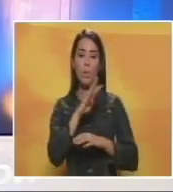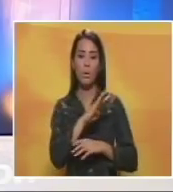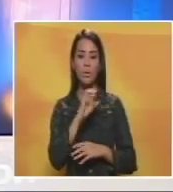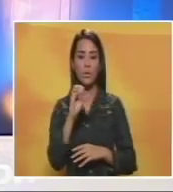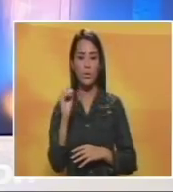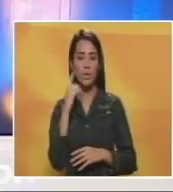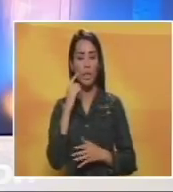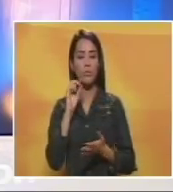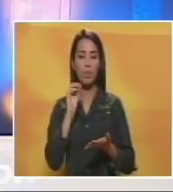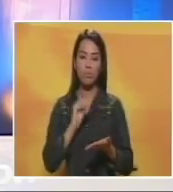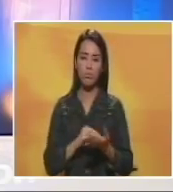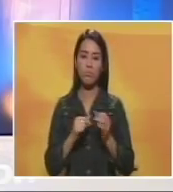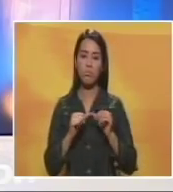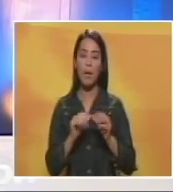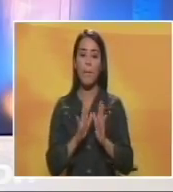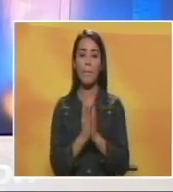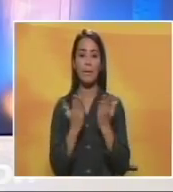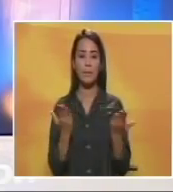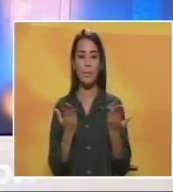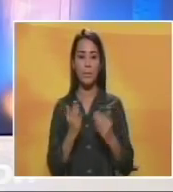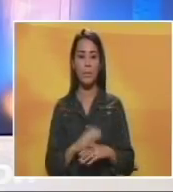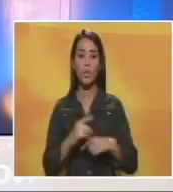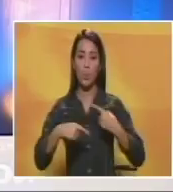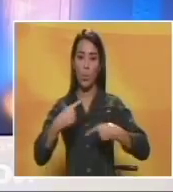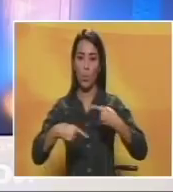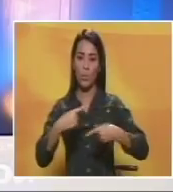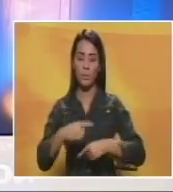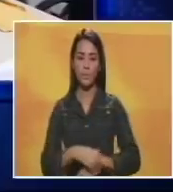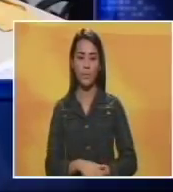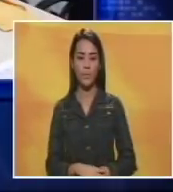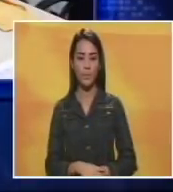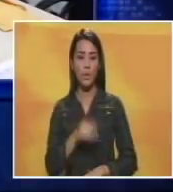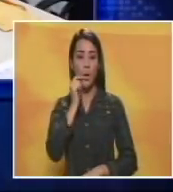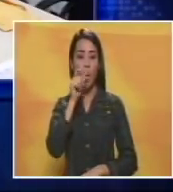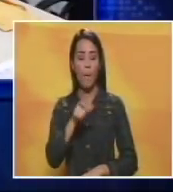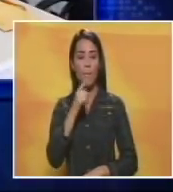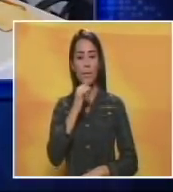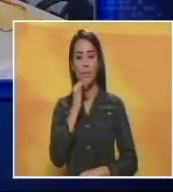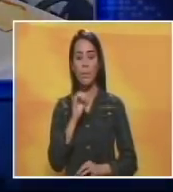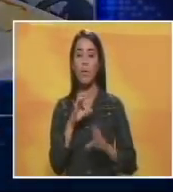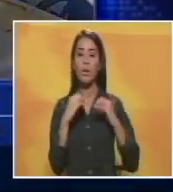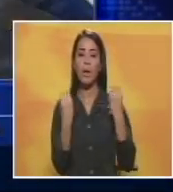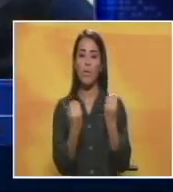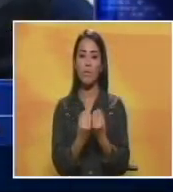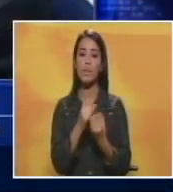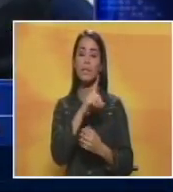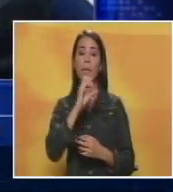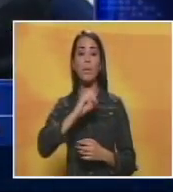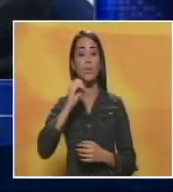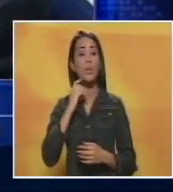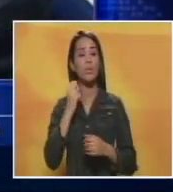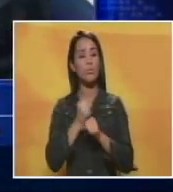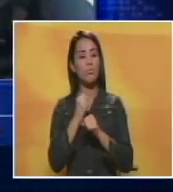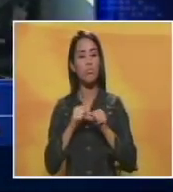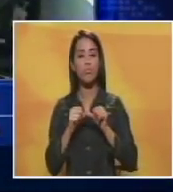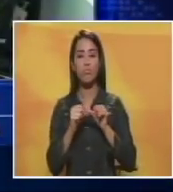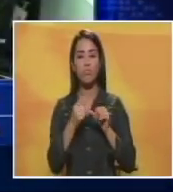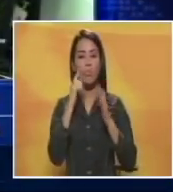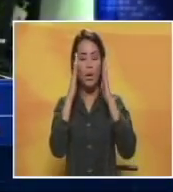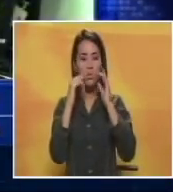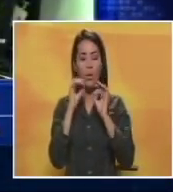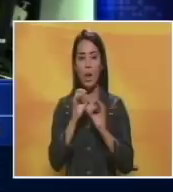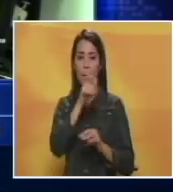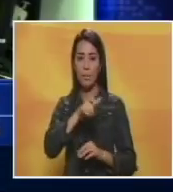400 prórrogas de pasaportes a diario. Dugarte señaló que las oficinas se encuentran 100% operativas para atender las solicitudes de